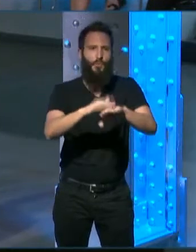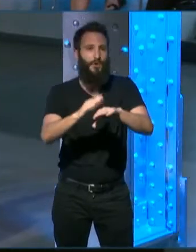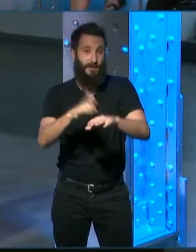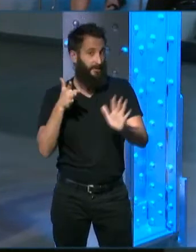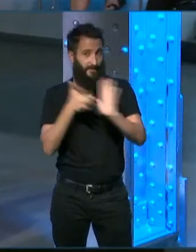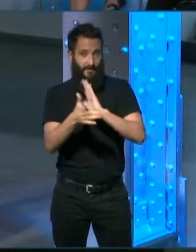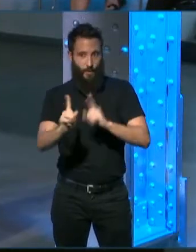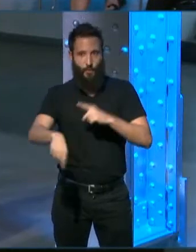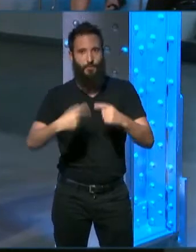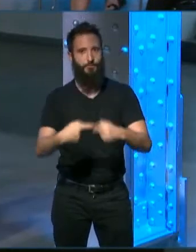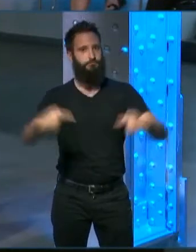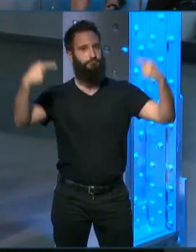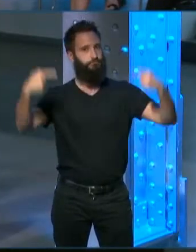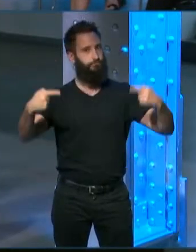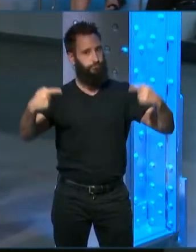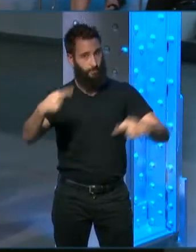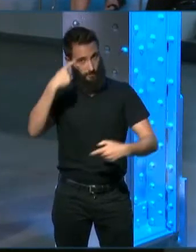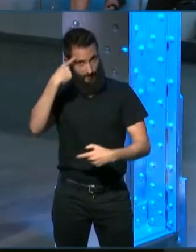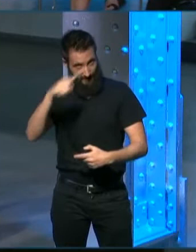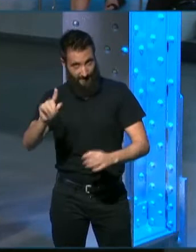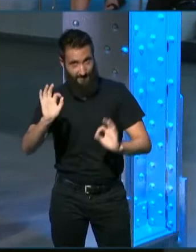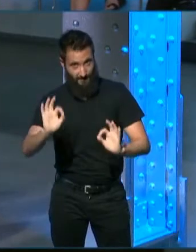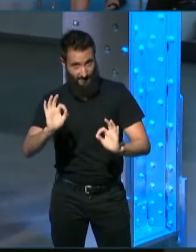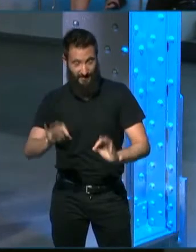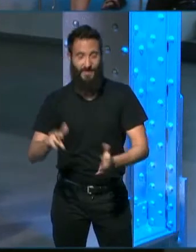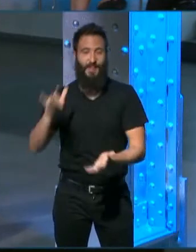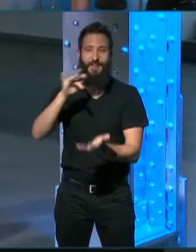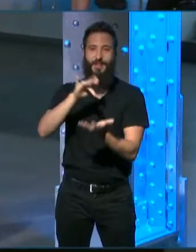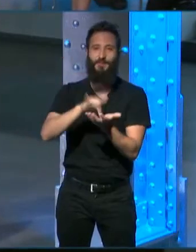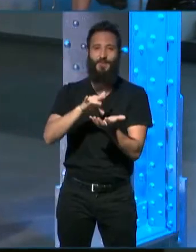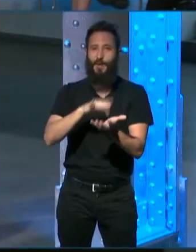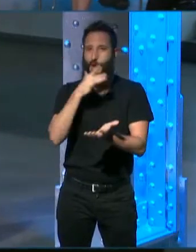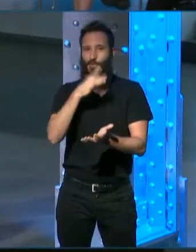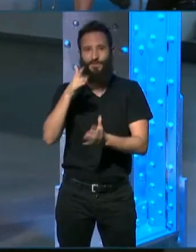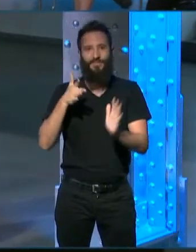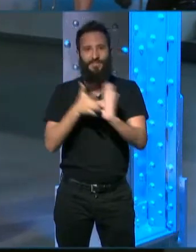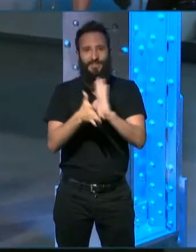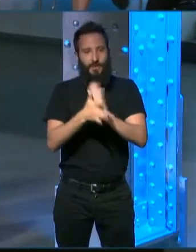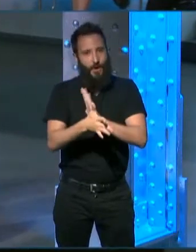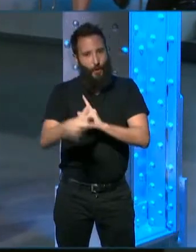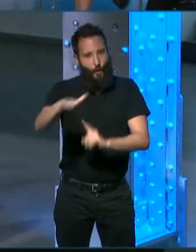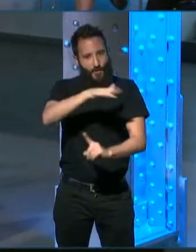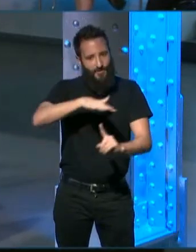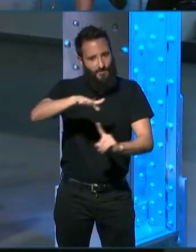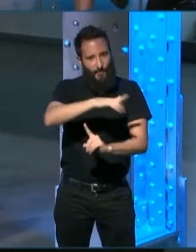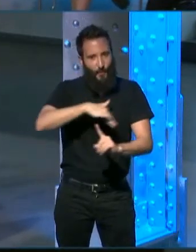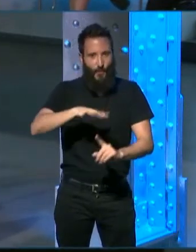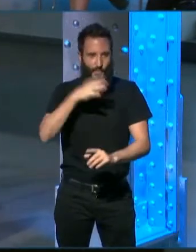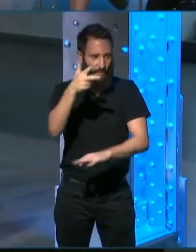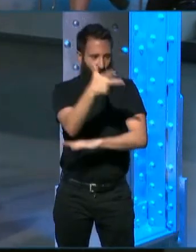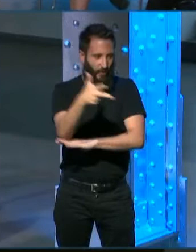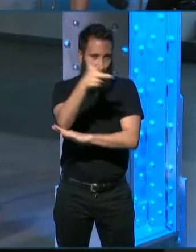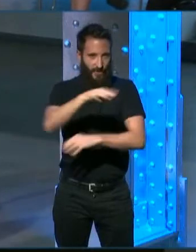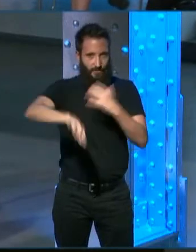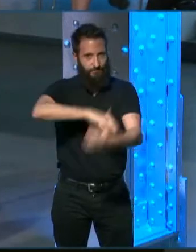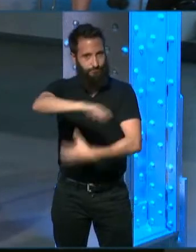enemistades. O sea, Lo de la amputación. o sea, meterse en un berenjenal como este, hacer un documental está muy bien,